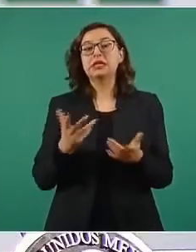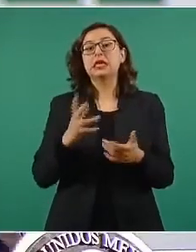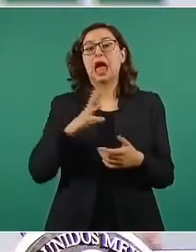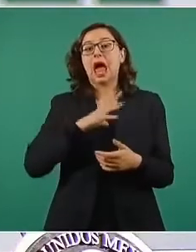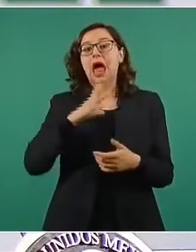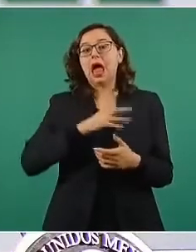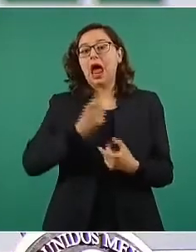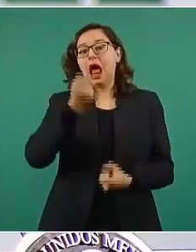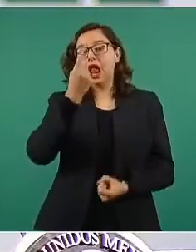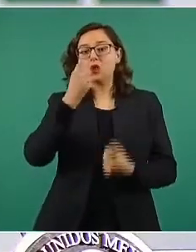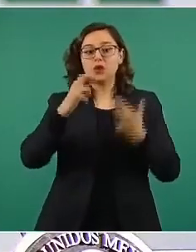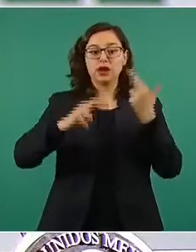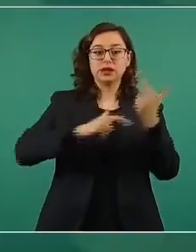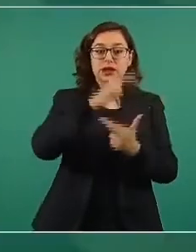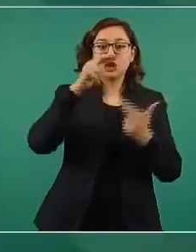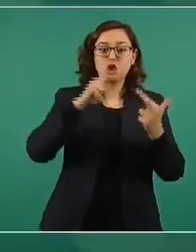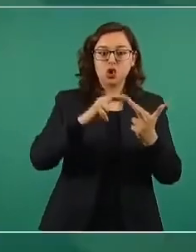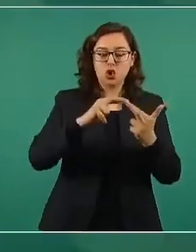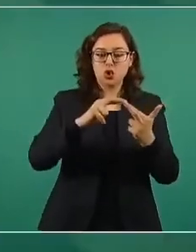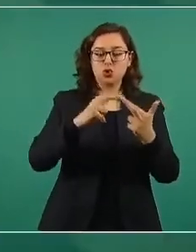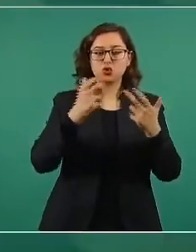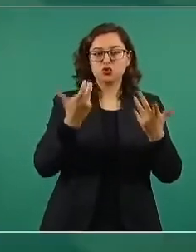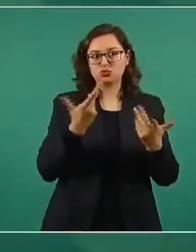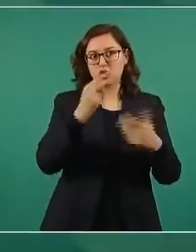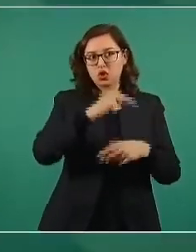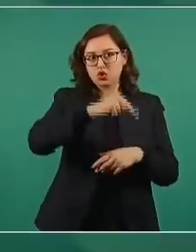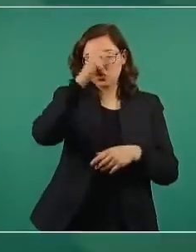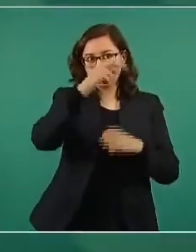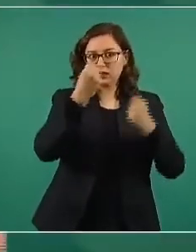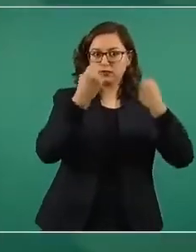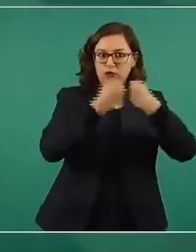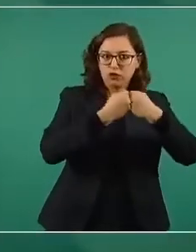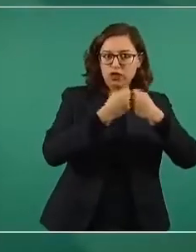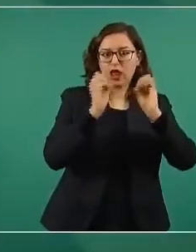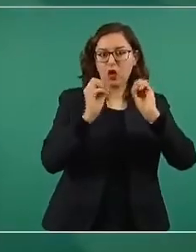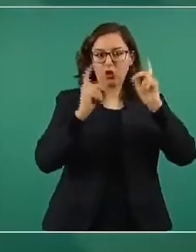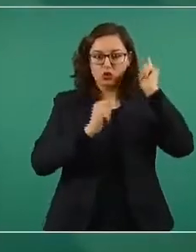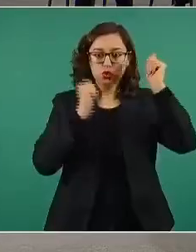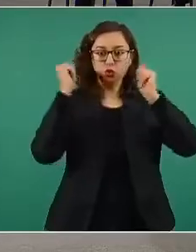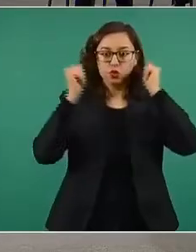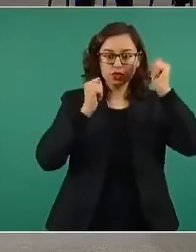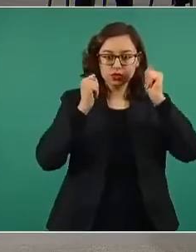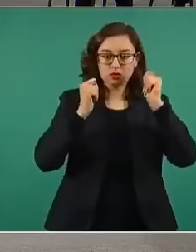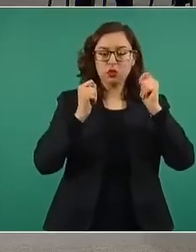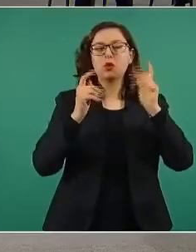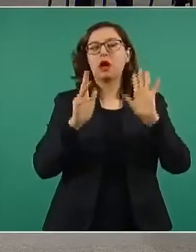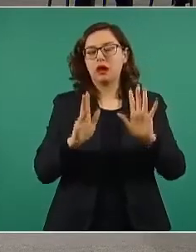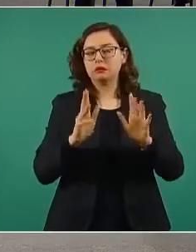o epidemiológico económico, como comentará la secretaria Rosa Isela, estaremos también